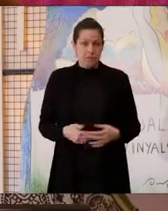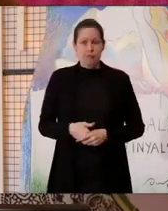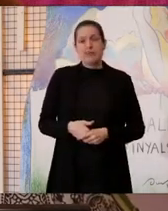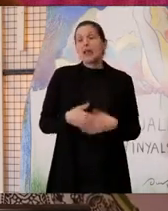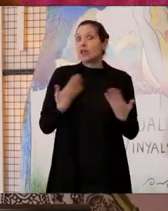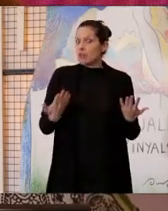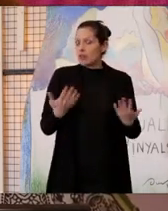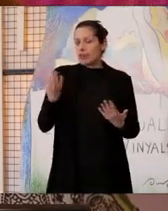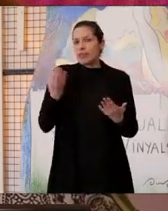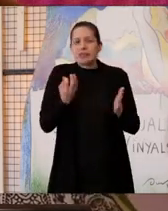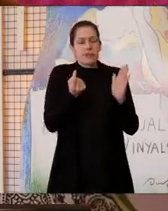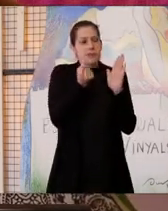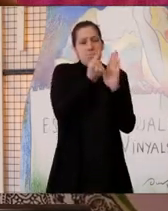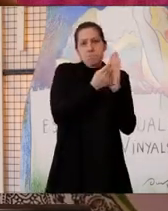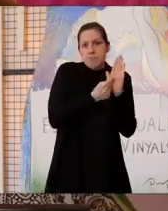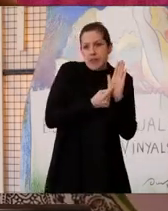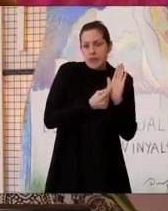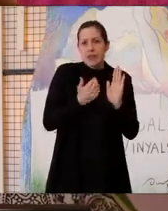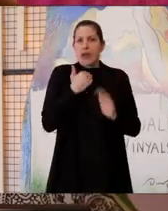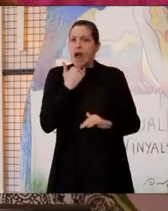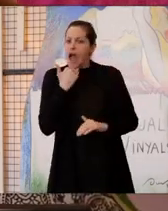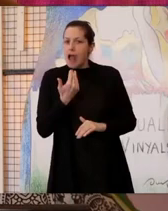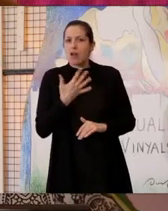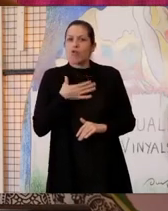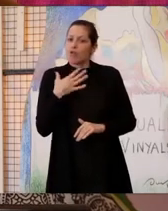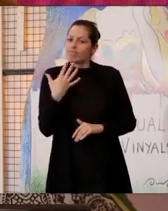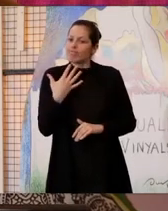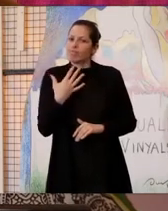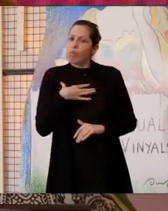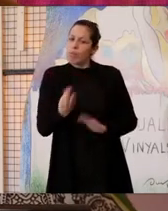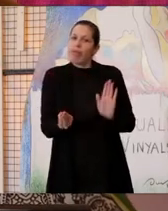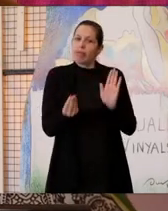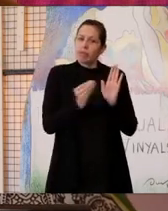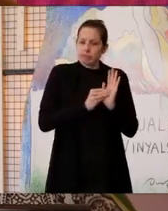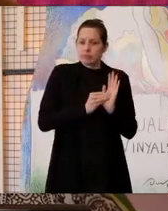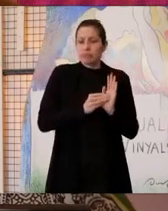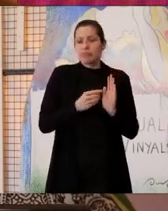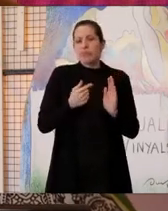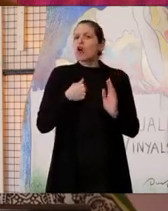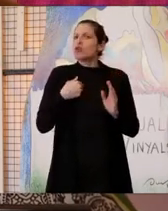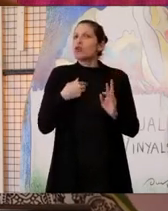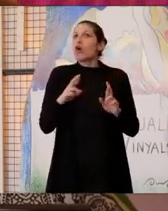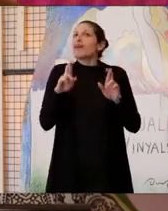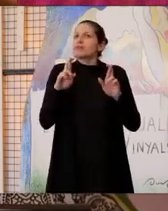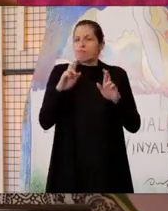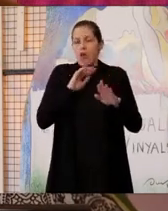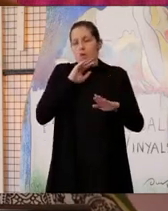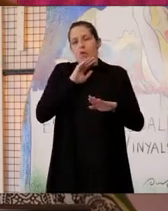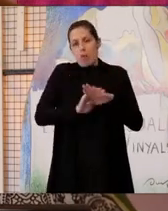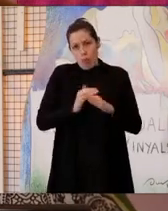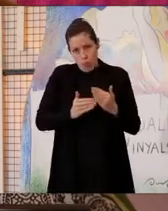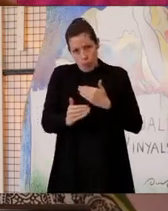fomente que se cumpla esa ley pero yo espero que sí que se cumpla y luego hablas de de